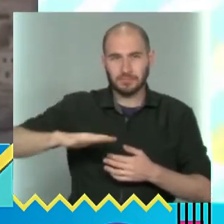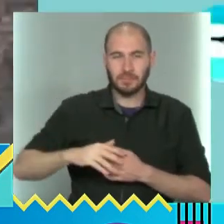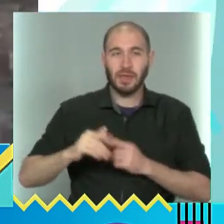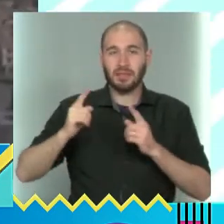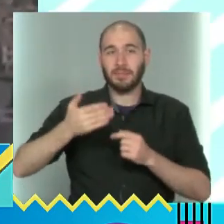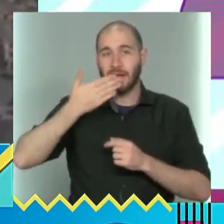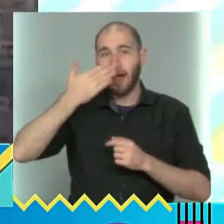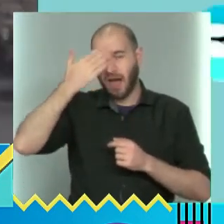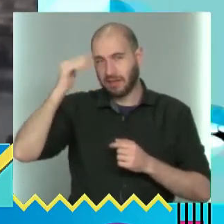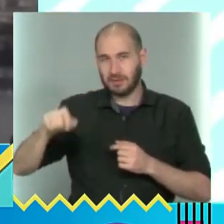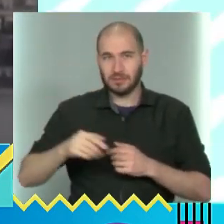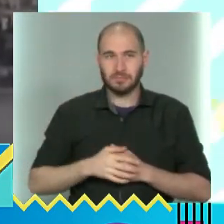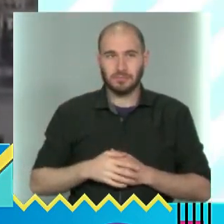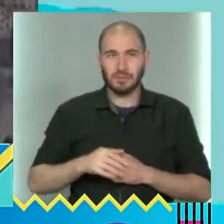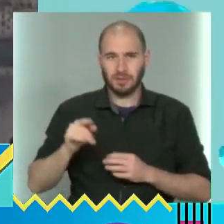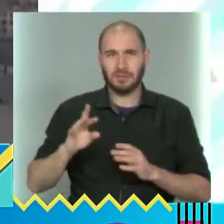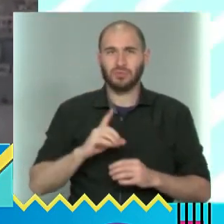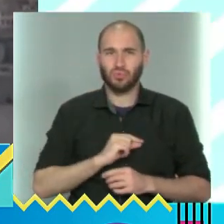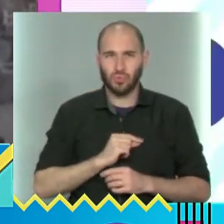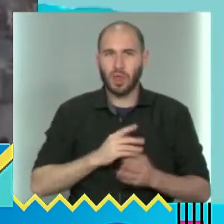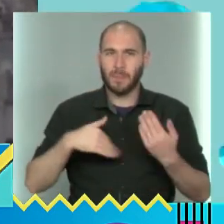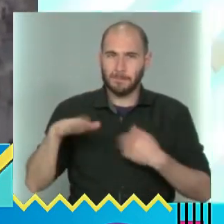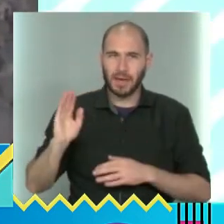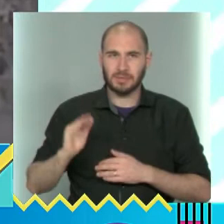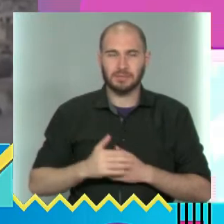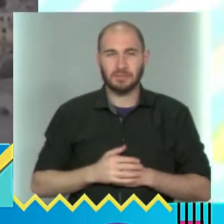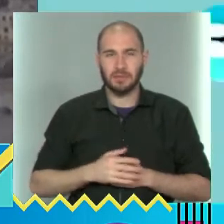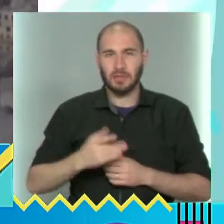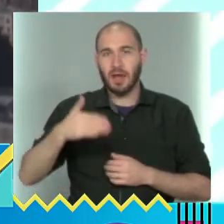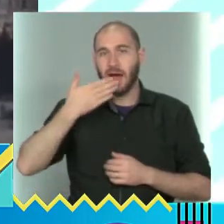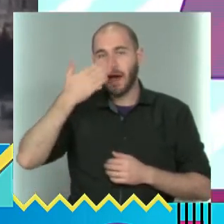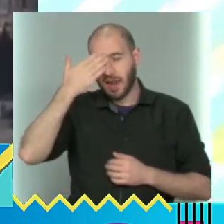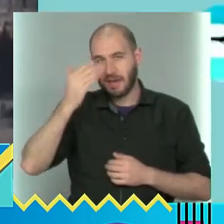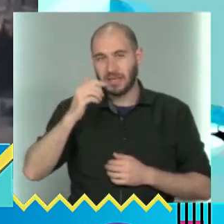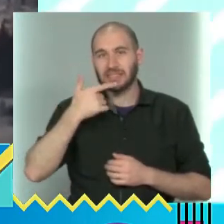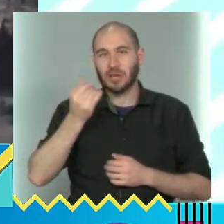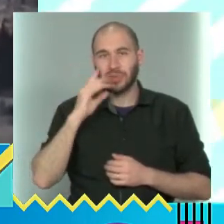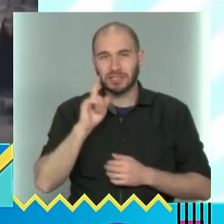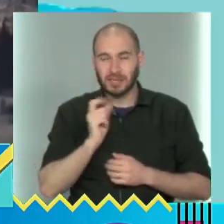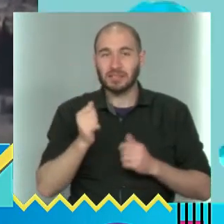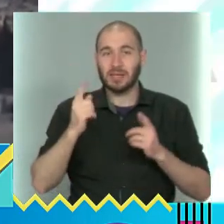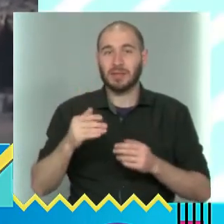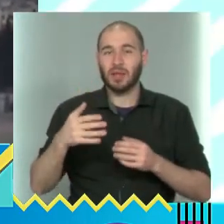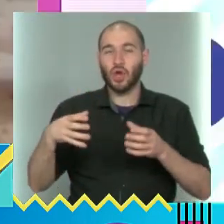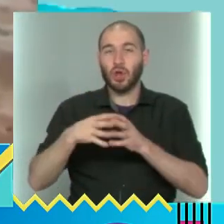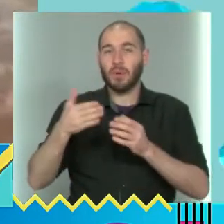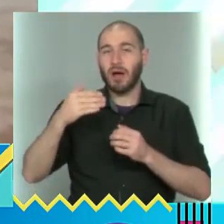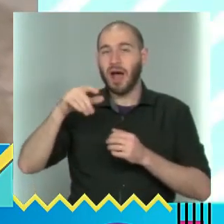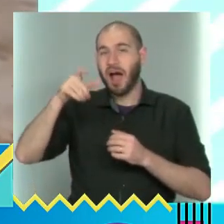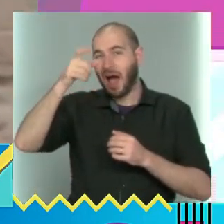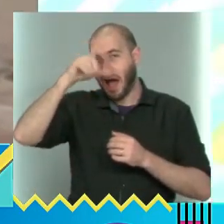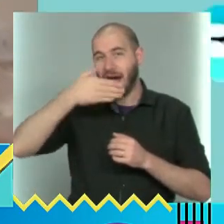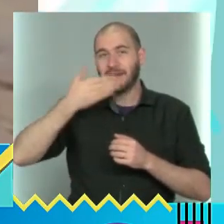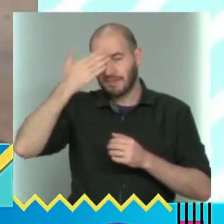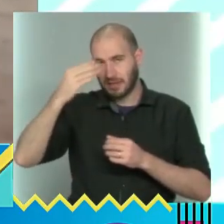países árabes, que es lo más doloroso, que son Arabia Saudita y los Emiratos Árabes, que